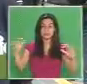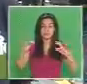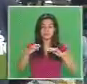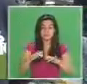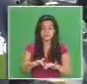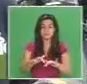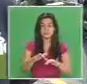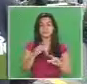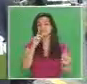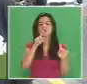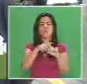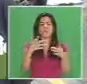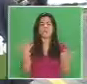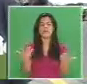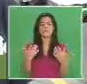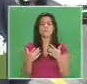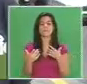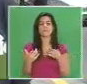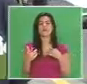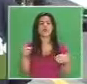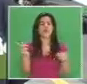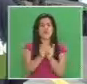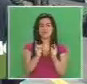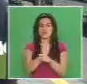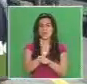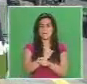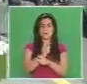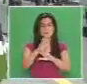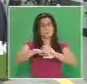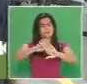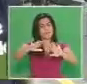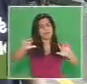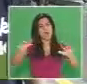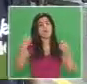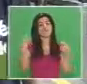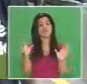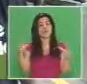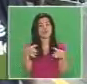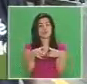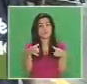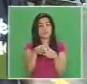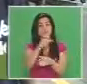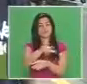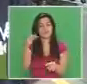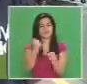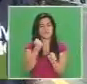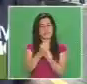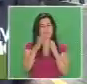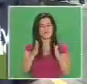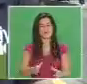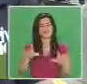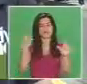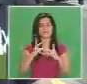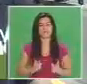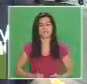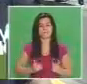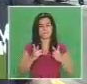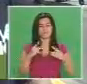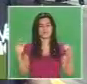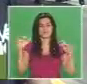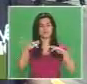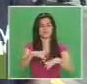sido a corto tiempo insuficiente para que un numeroso equipo del canal venga a